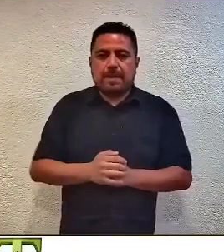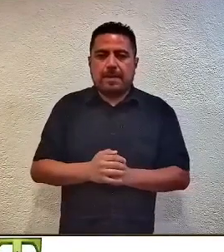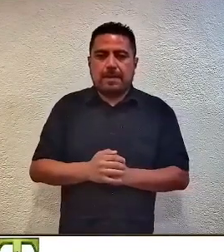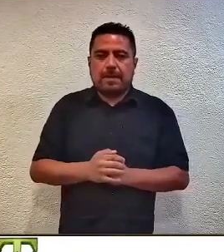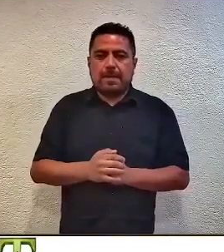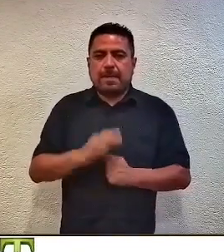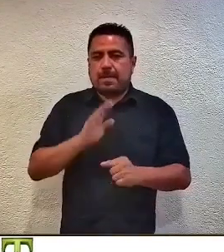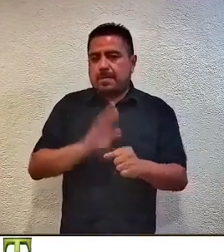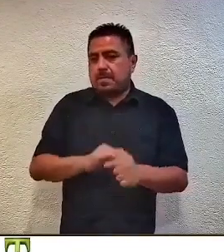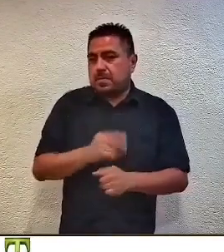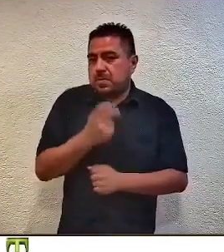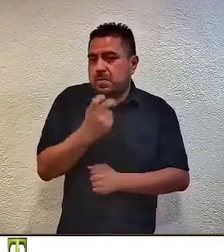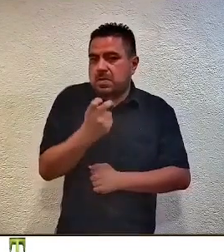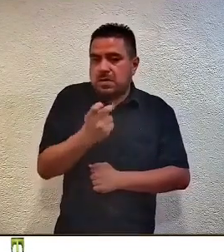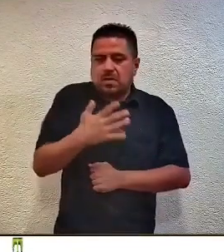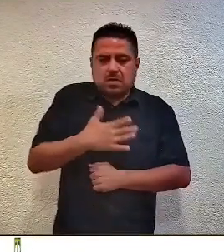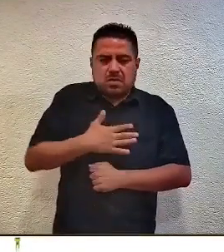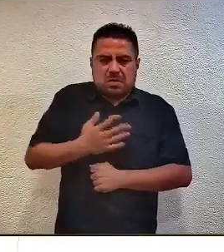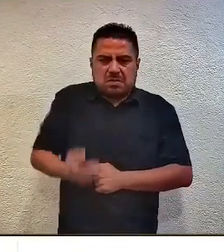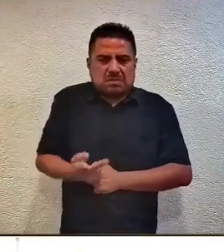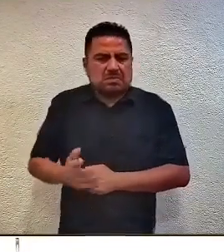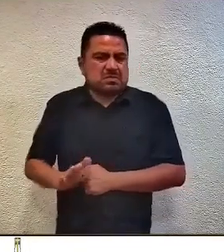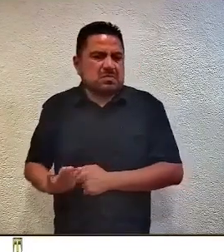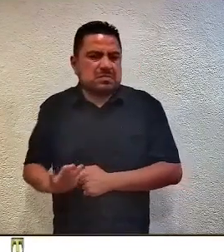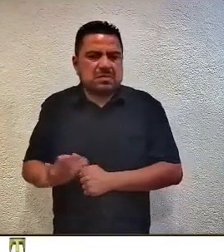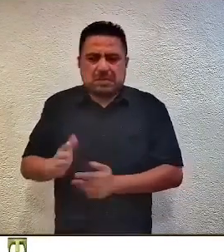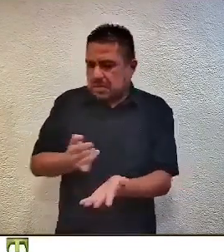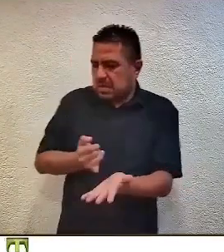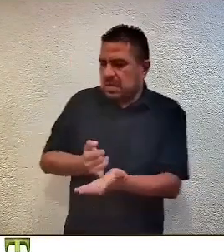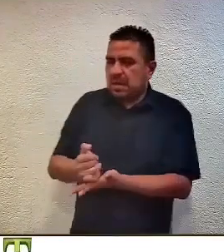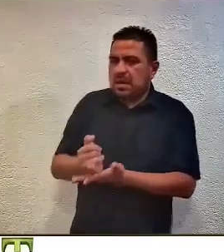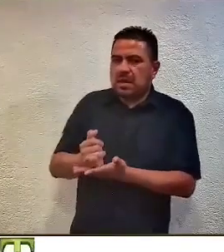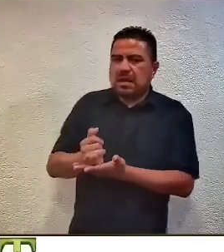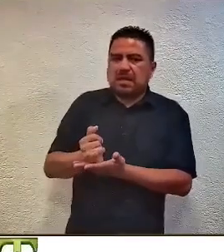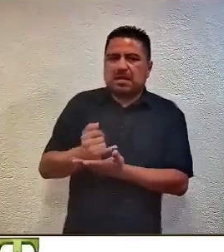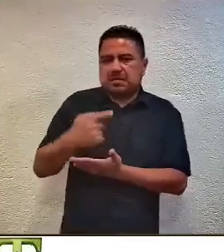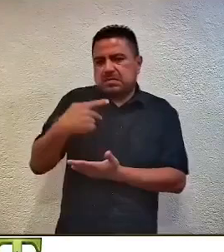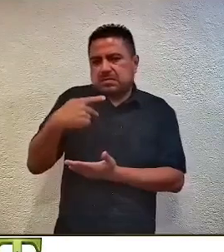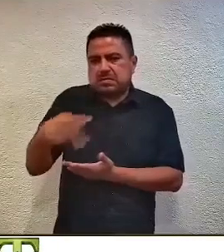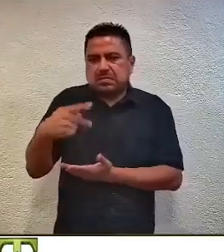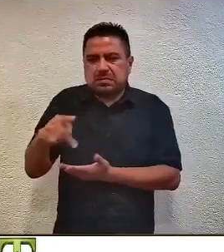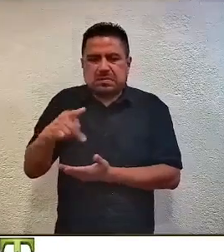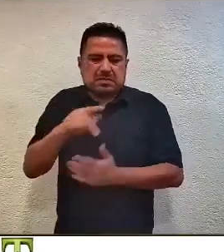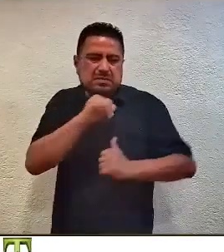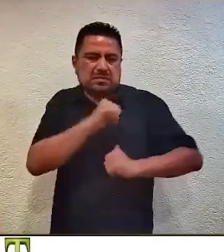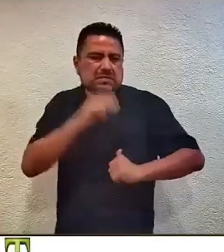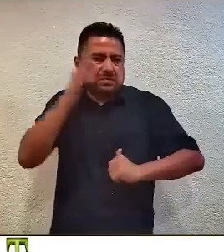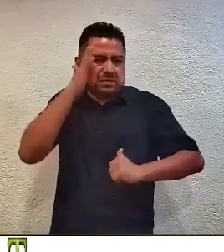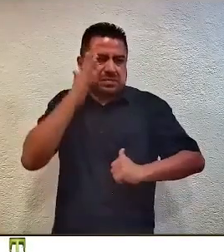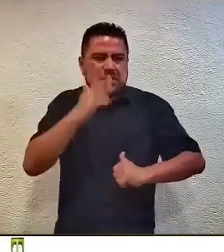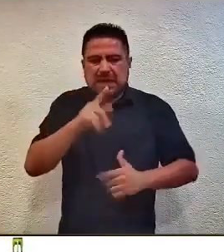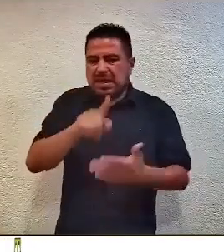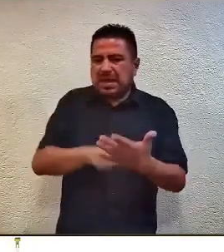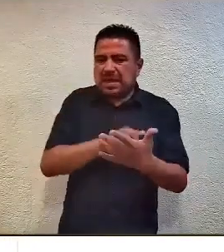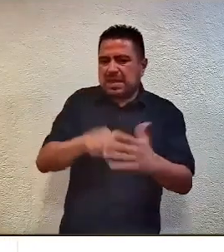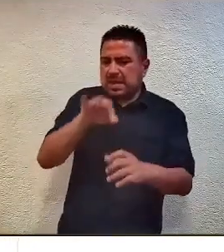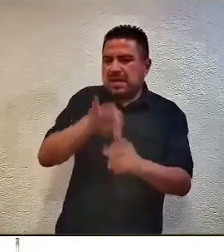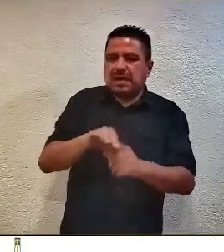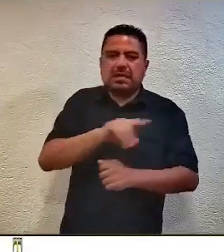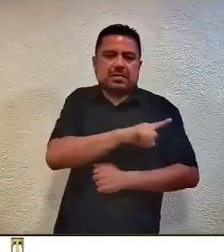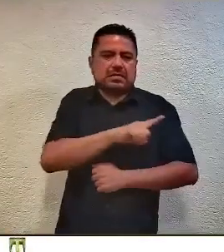Por lo que es incuestionable que las determinaciones tomadas por parte de las autoridades electorales